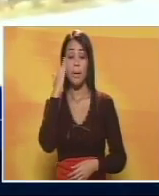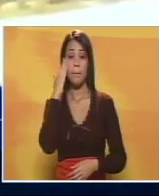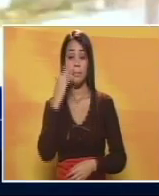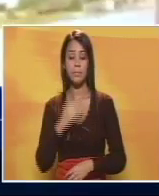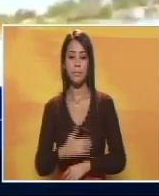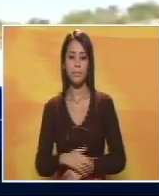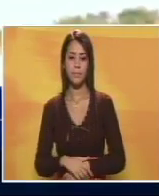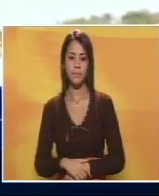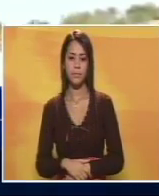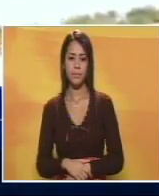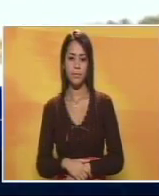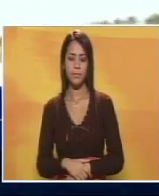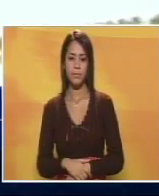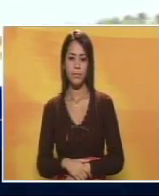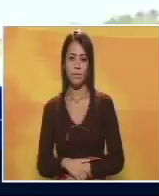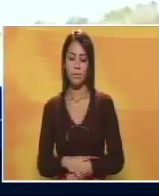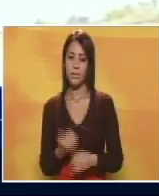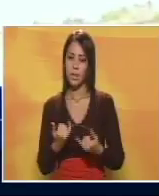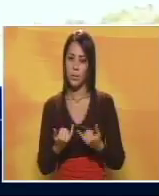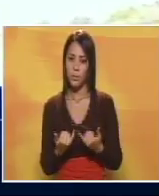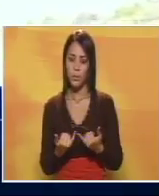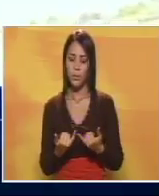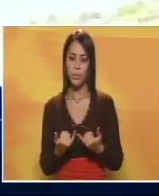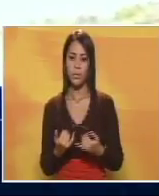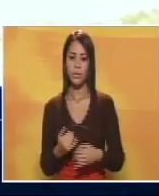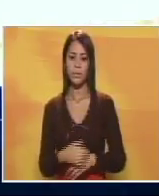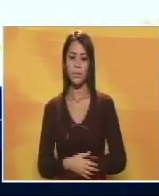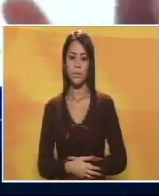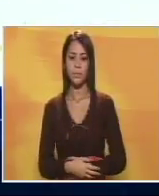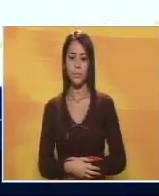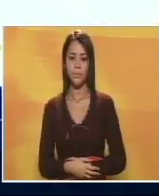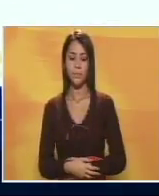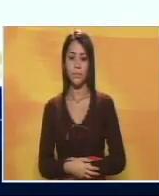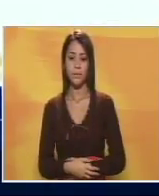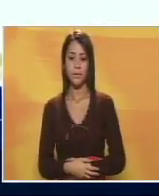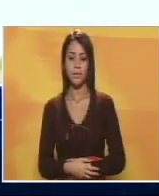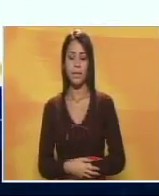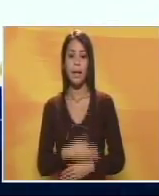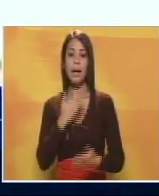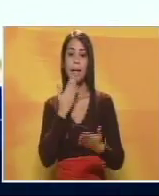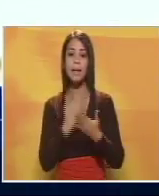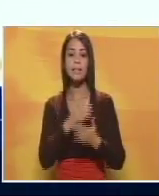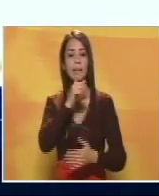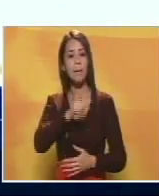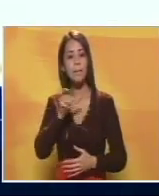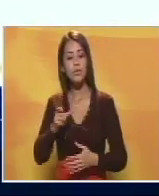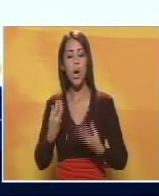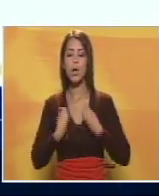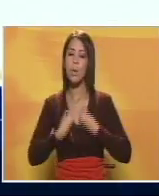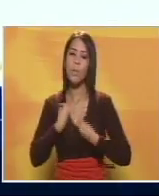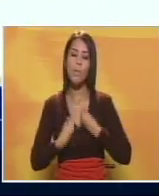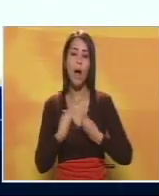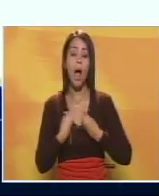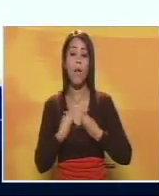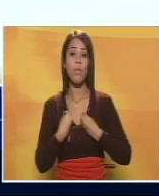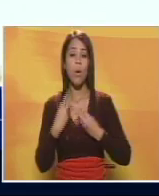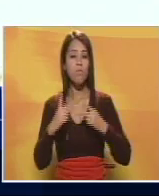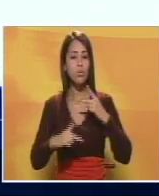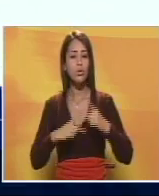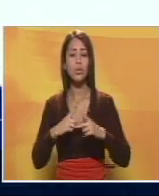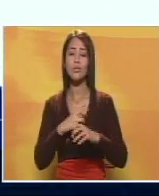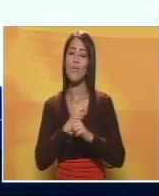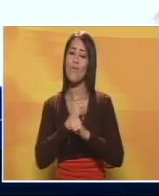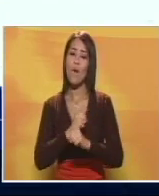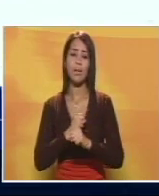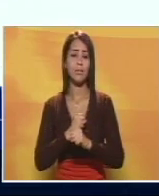ya estamos aquí. Gracias a todos los que se preocuparon. Estamos aquí pasando el proceso un poco